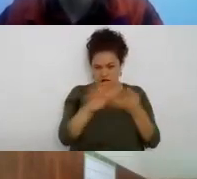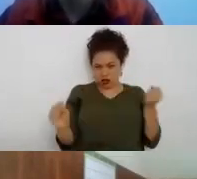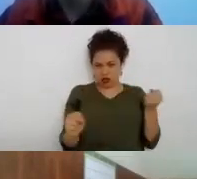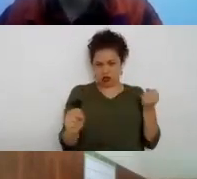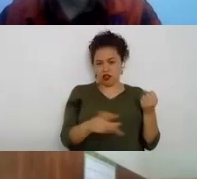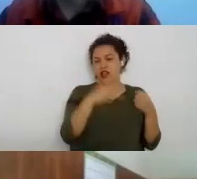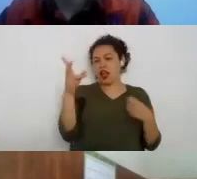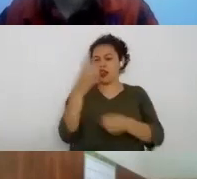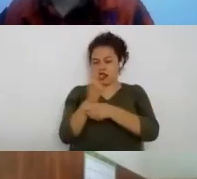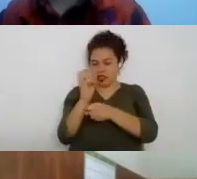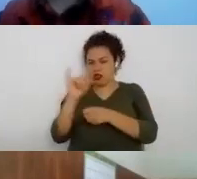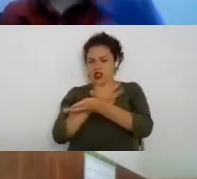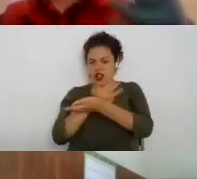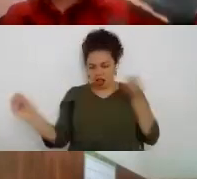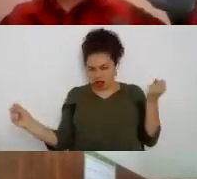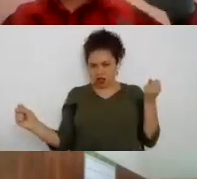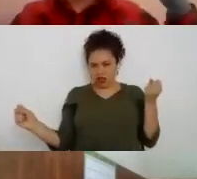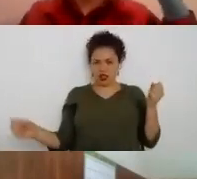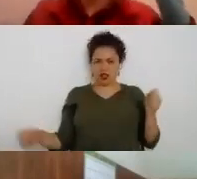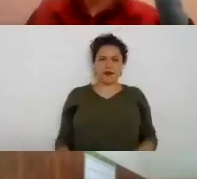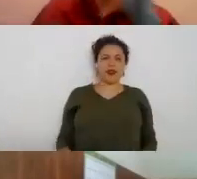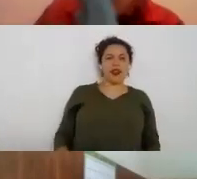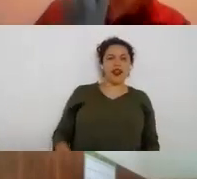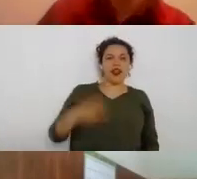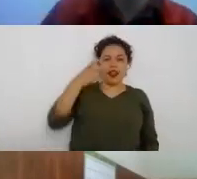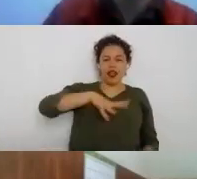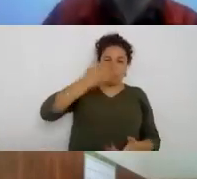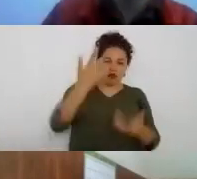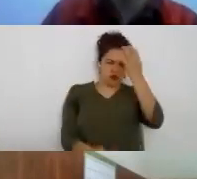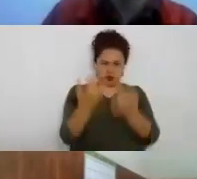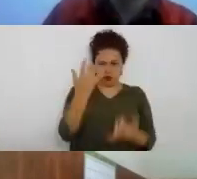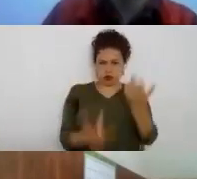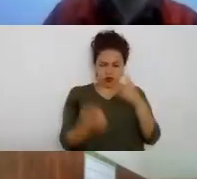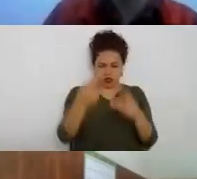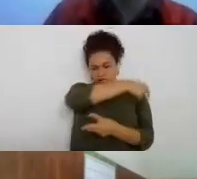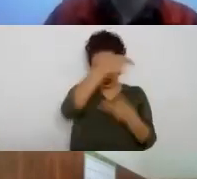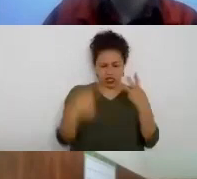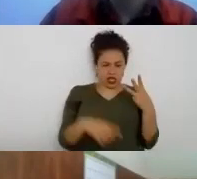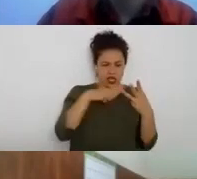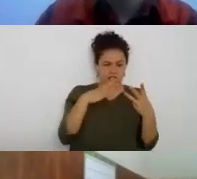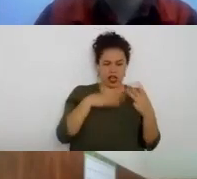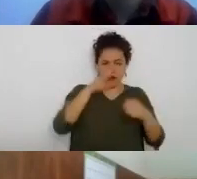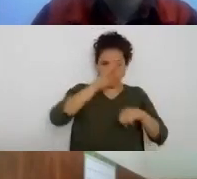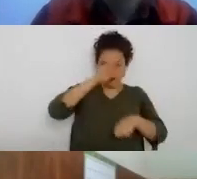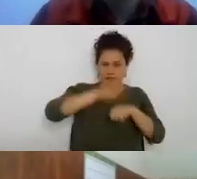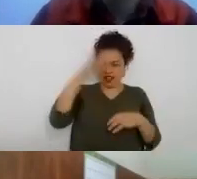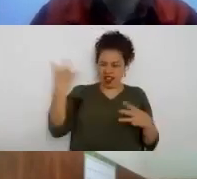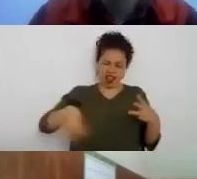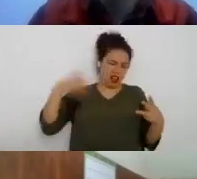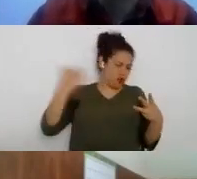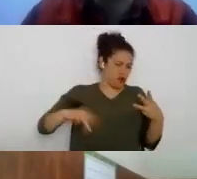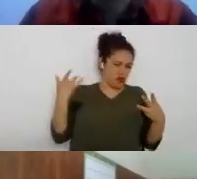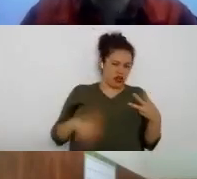grado. Por eso es que las quemaduras, de todas las tres que existen, la que puede ser más dolorosa es